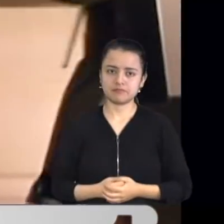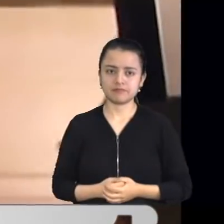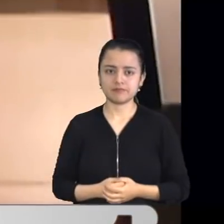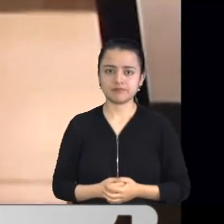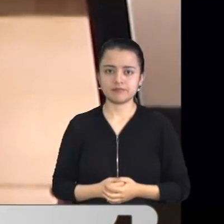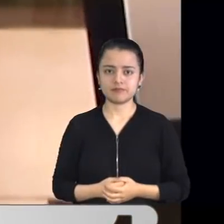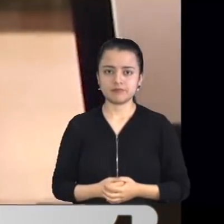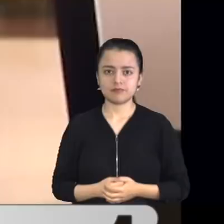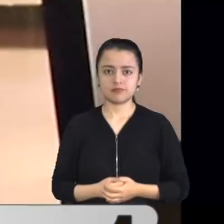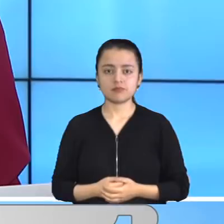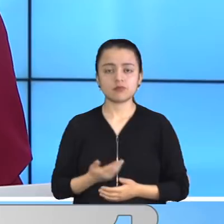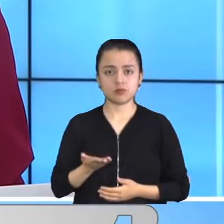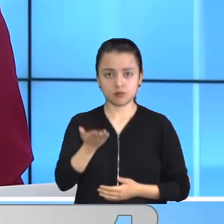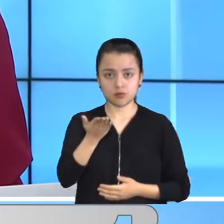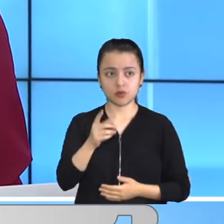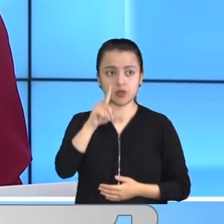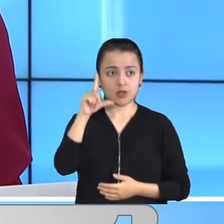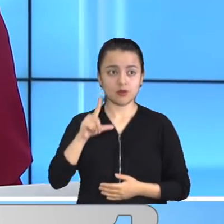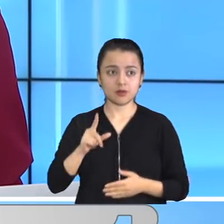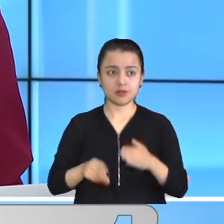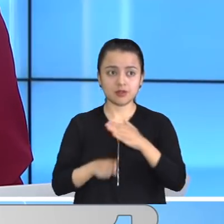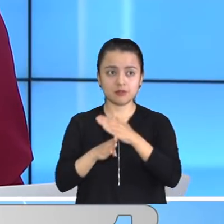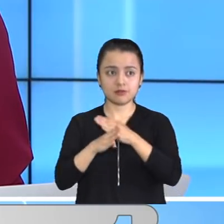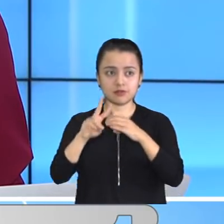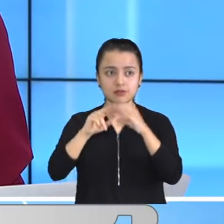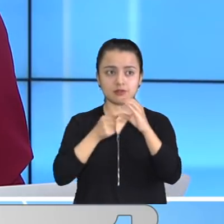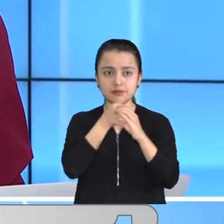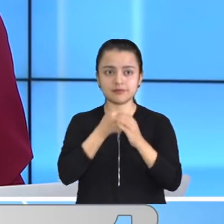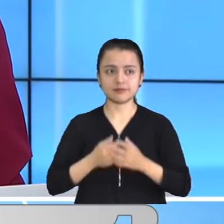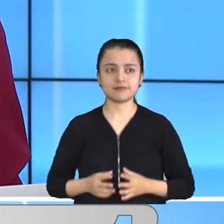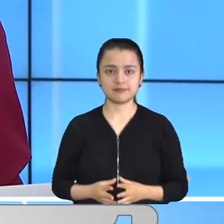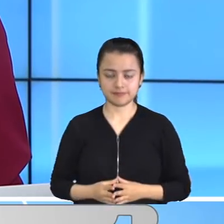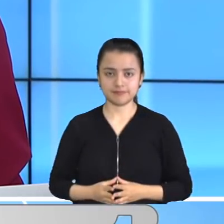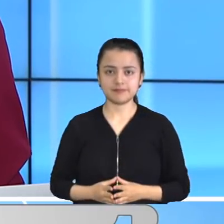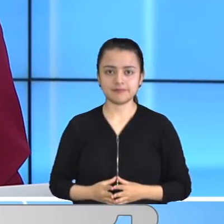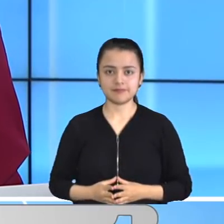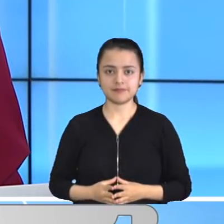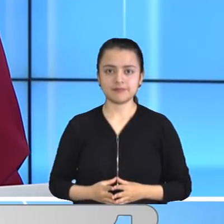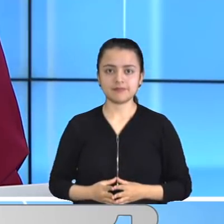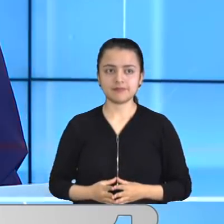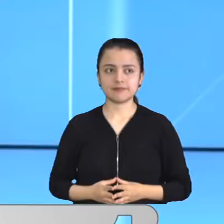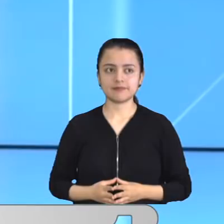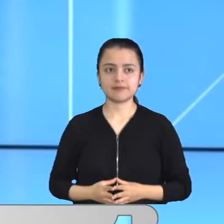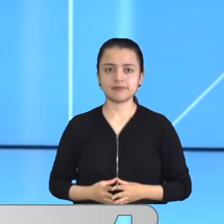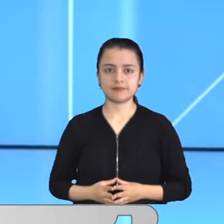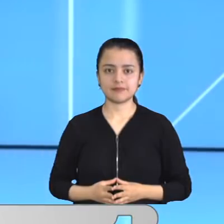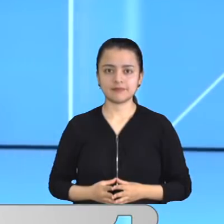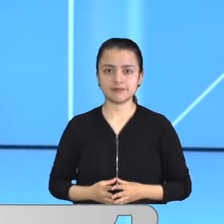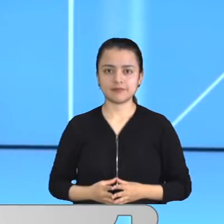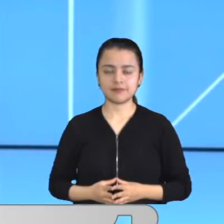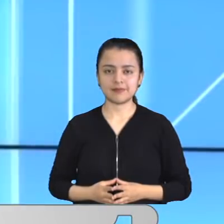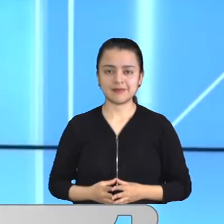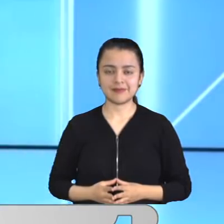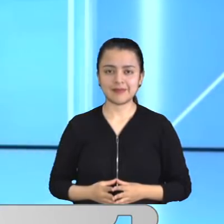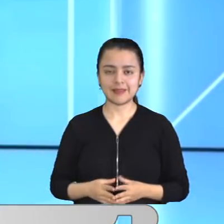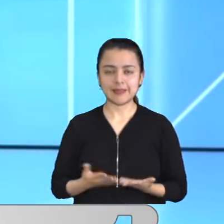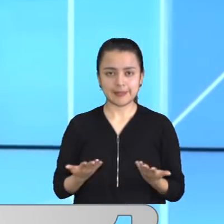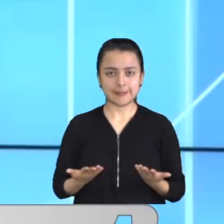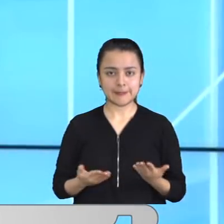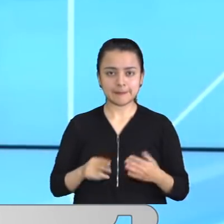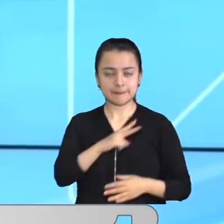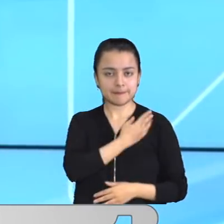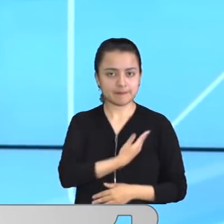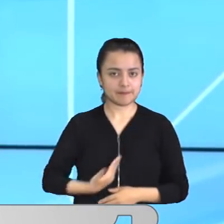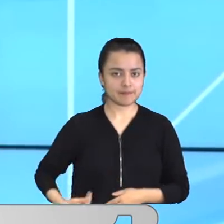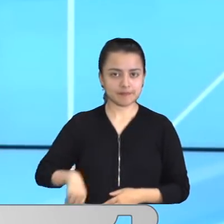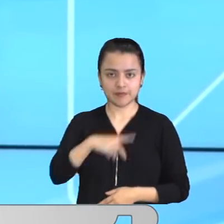beneficios. Siga usted, Luisa, con más información. Así es, Karen, muchísimas gracias. Y el presidente Iván Duque respalda a